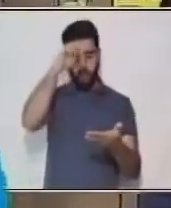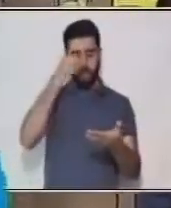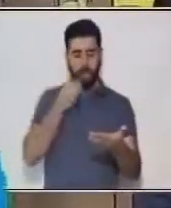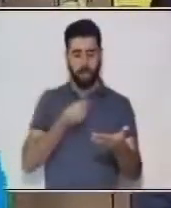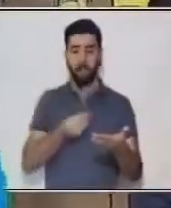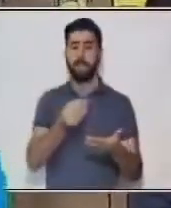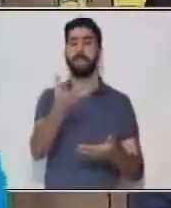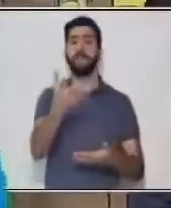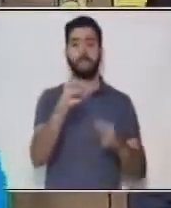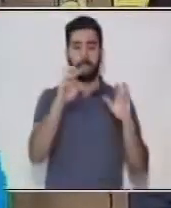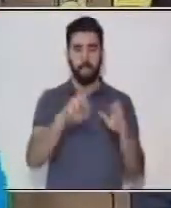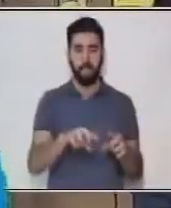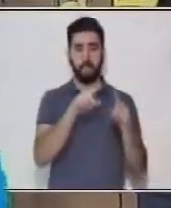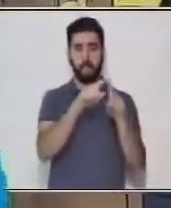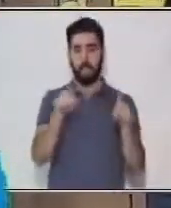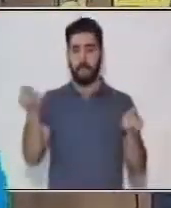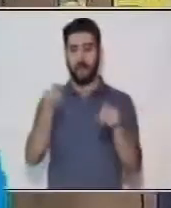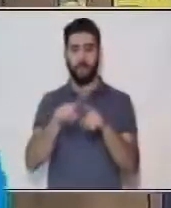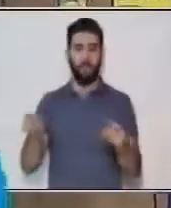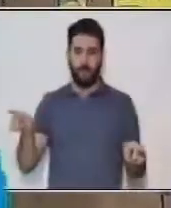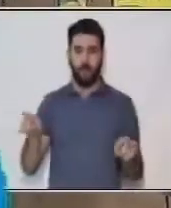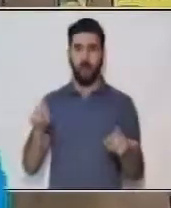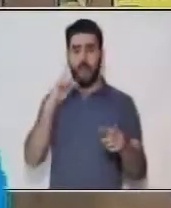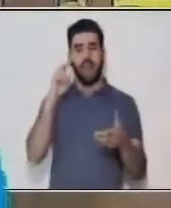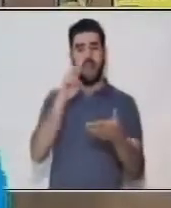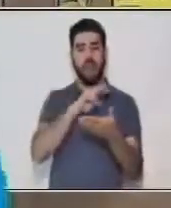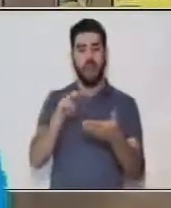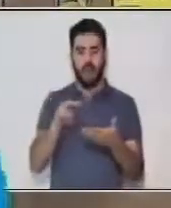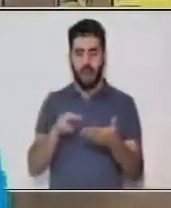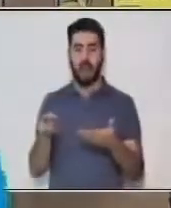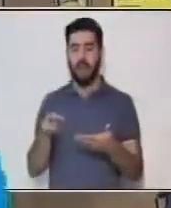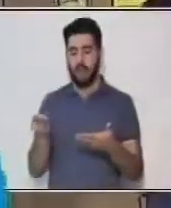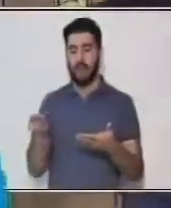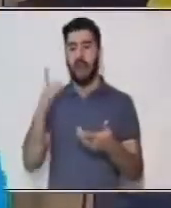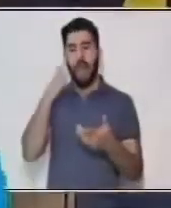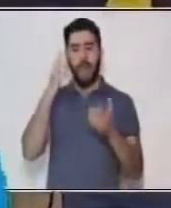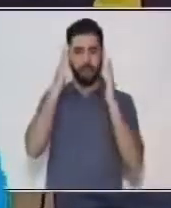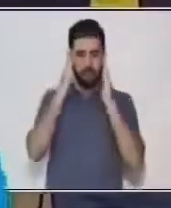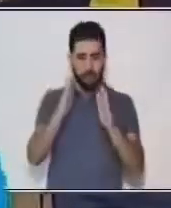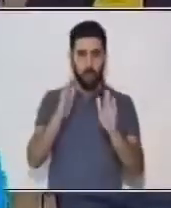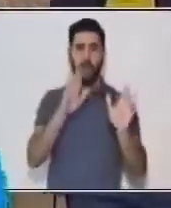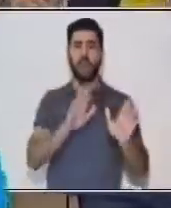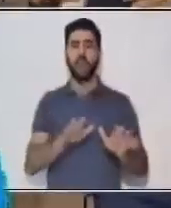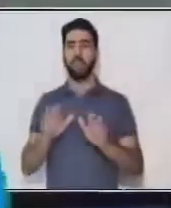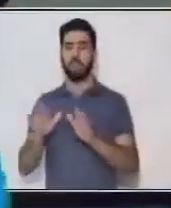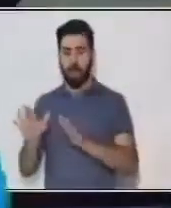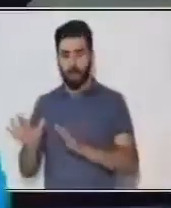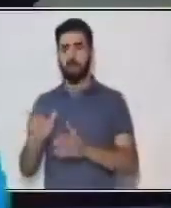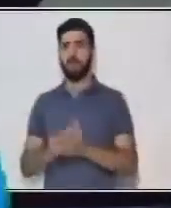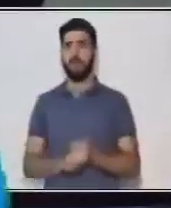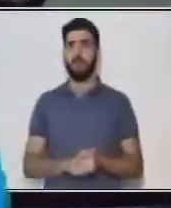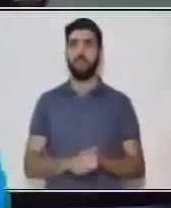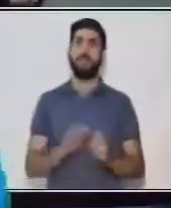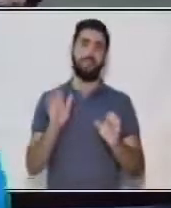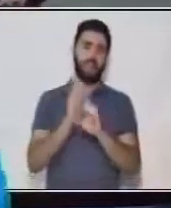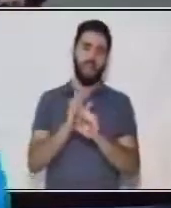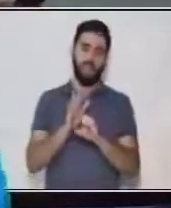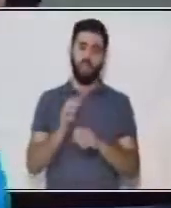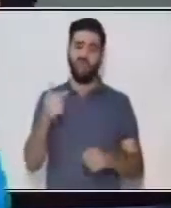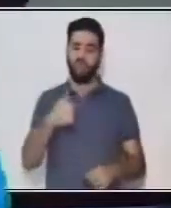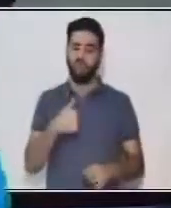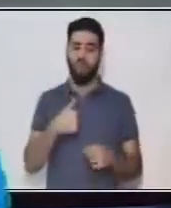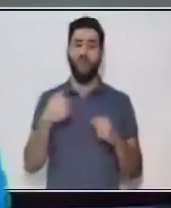de personas. Se lee con atención, lentitud y comprensión. La lectura oral es, por ejemplo, lo que yo estoy haciendo en